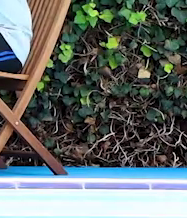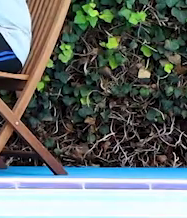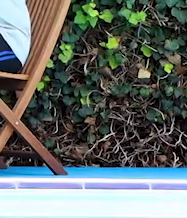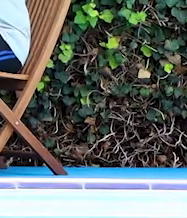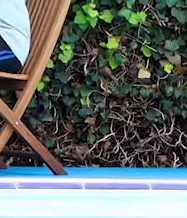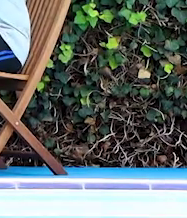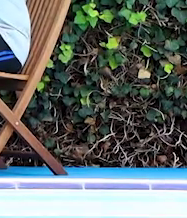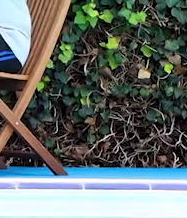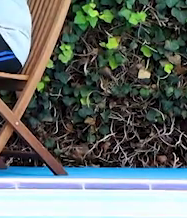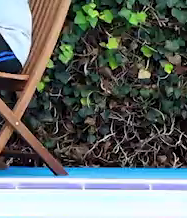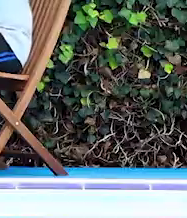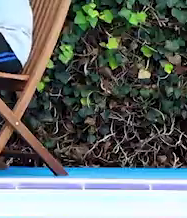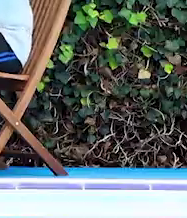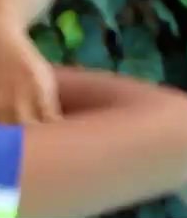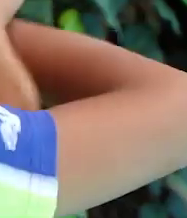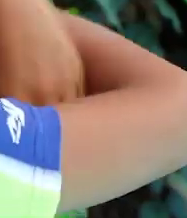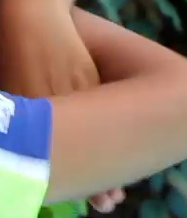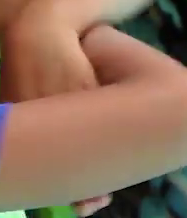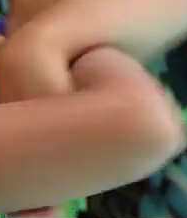Bien,